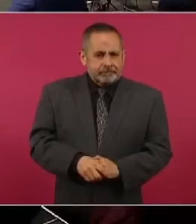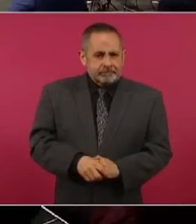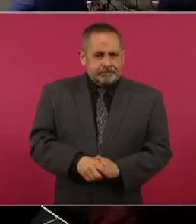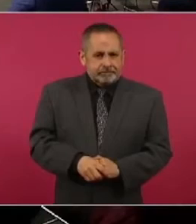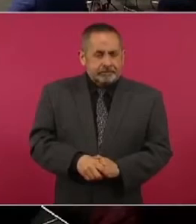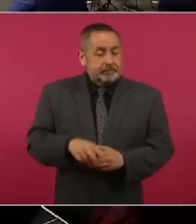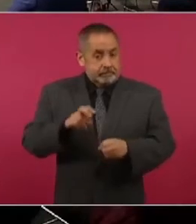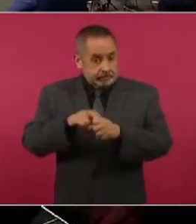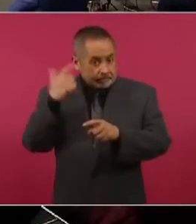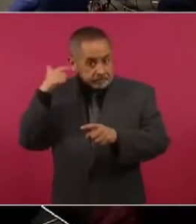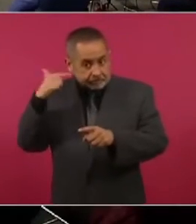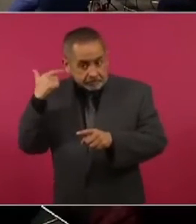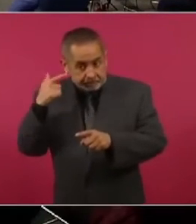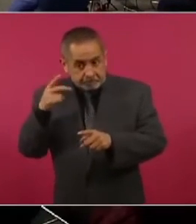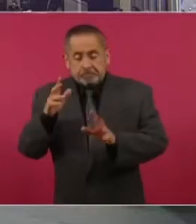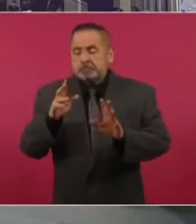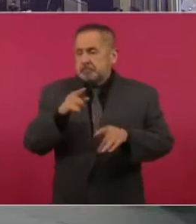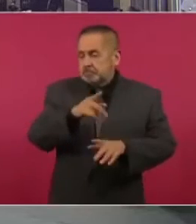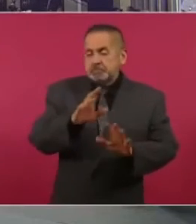En Guadalajara.